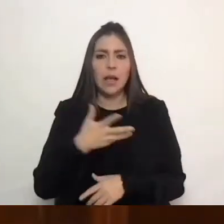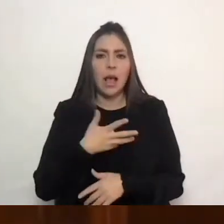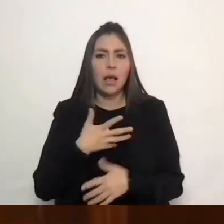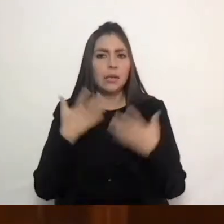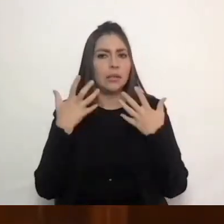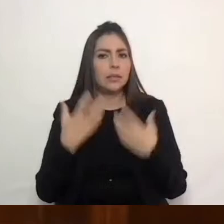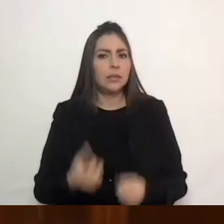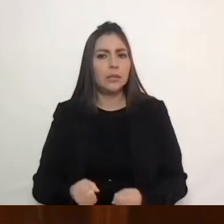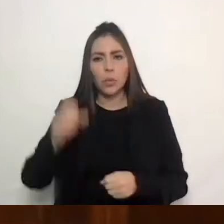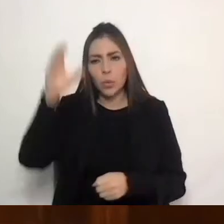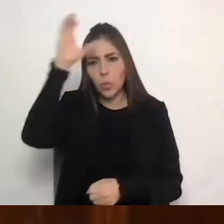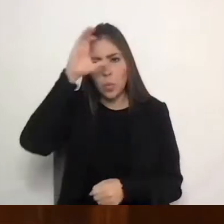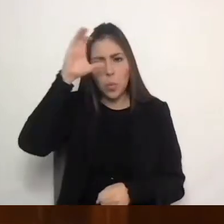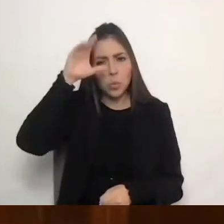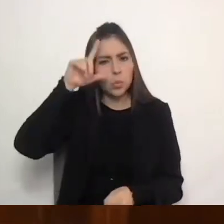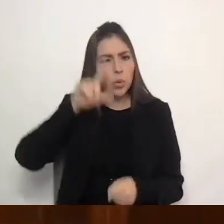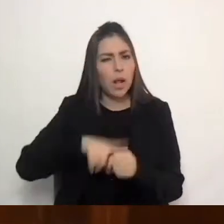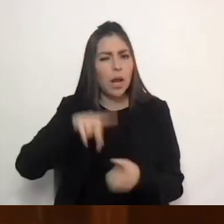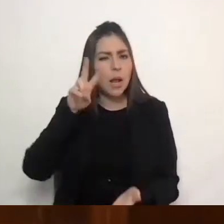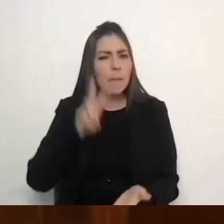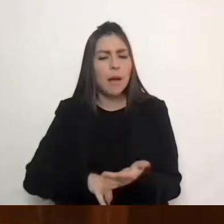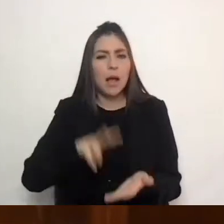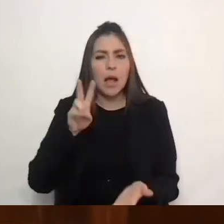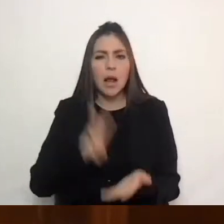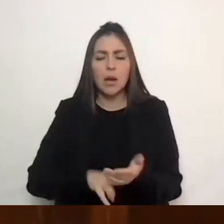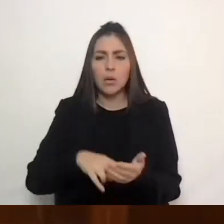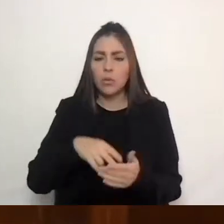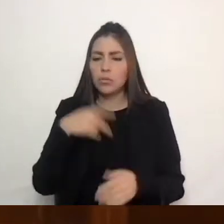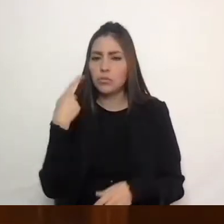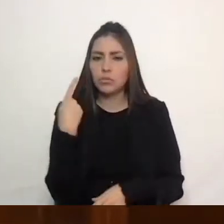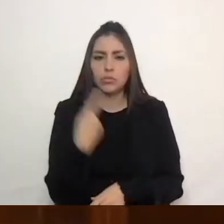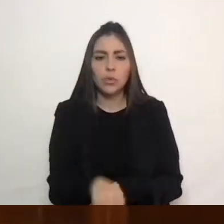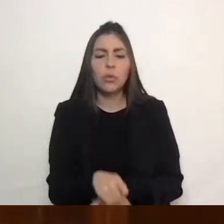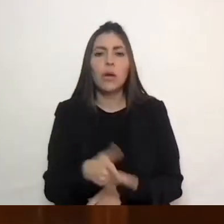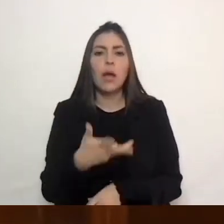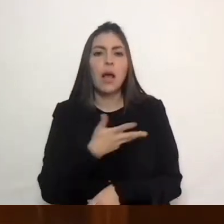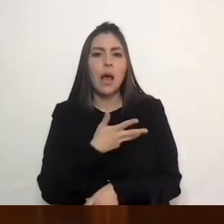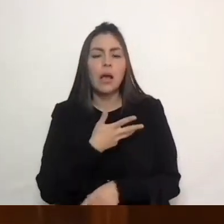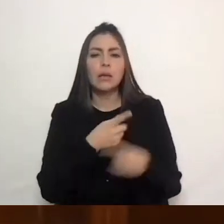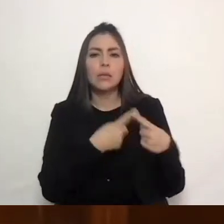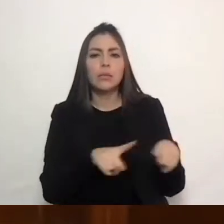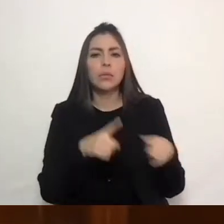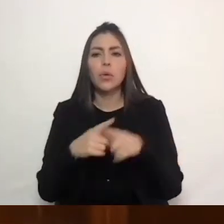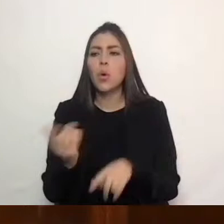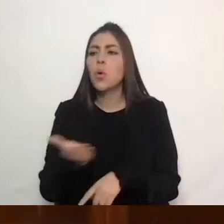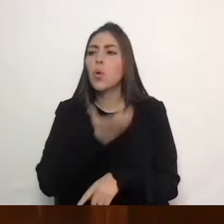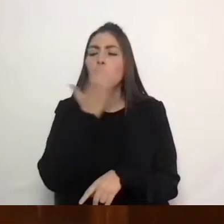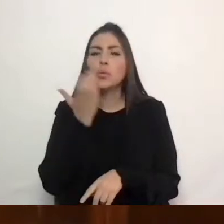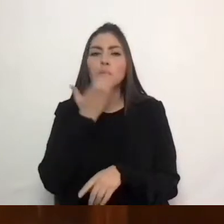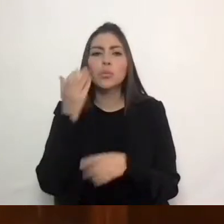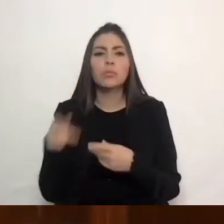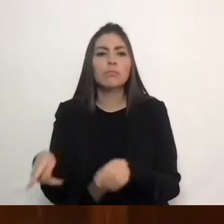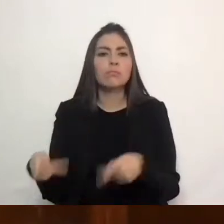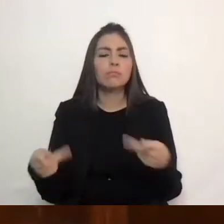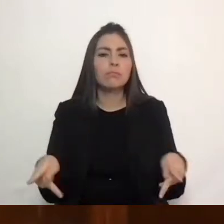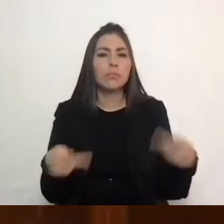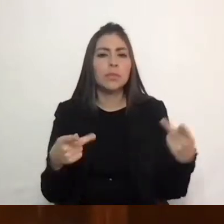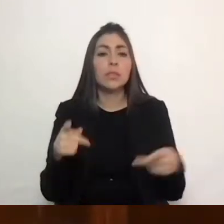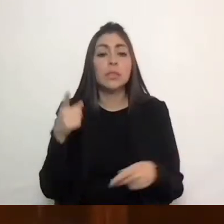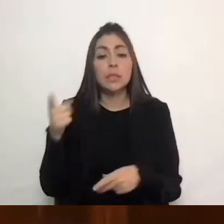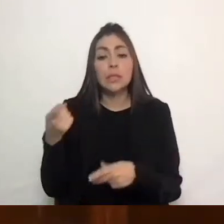culturales intangibles, donde se preservan tradiciones mercantiles que surgidas en los